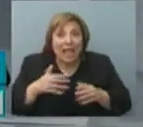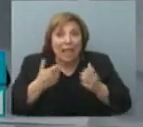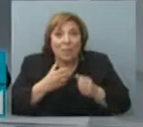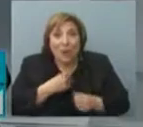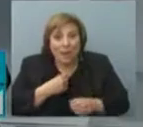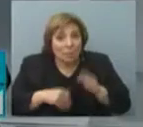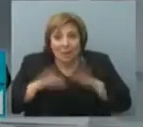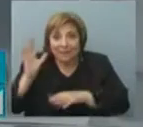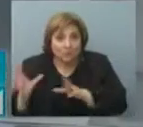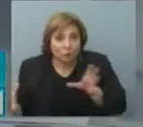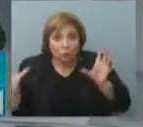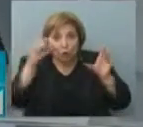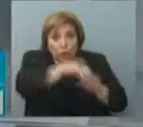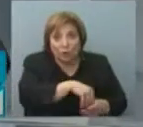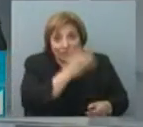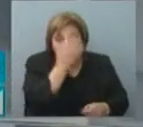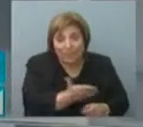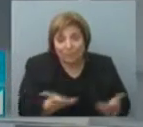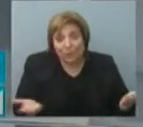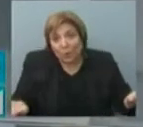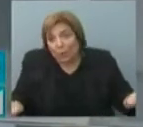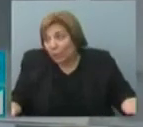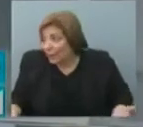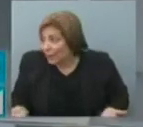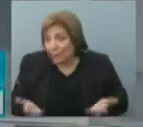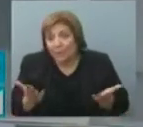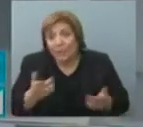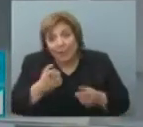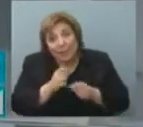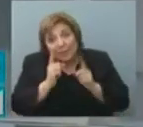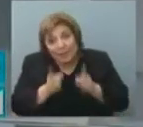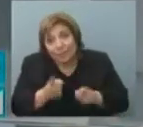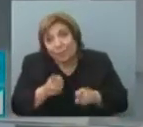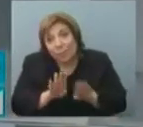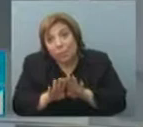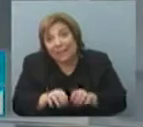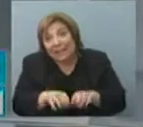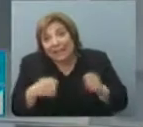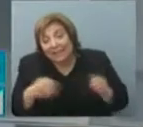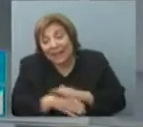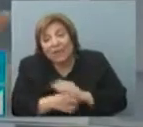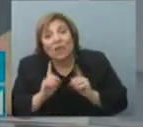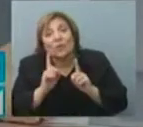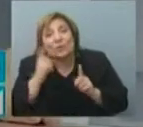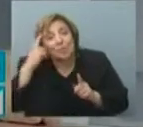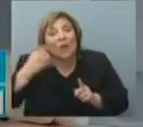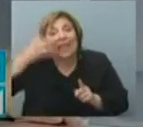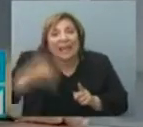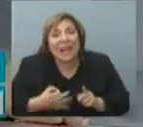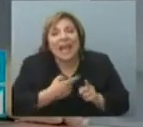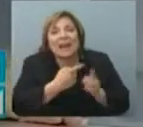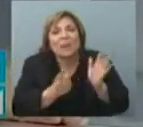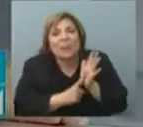la mayoría estamos dentro del frente amplio bueno capaz fue una puerta de entrada pero eso es por convencimiento y quiero decir